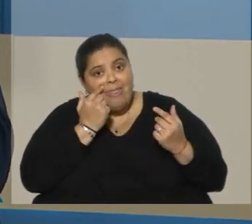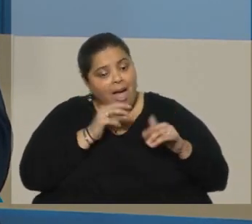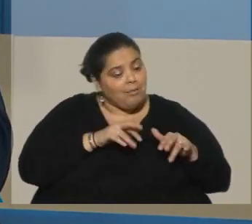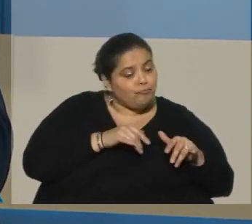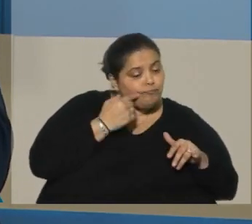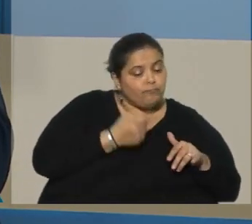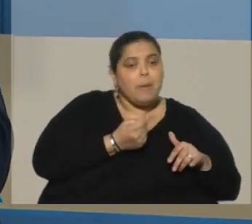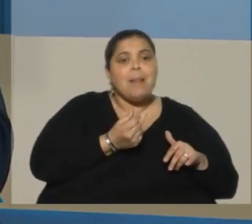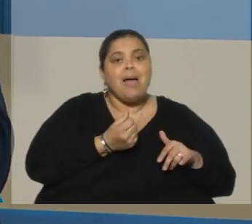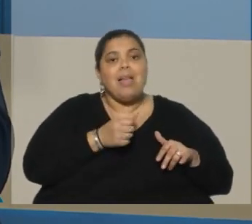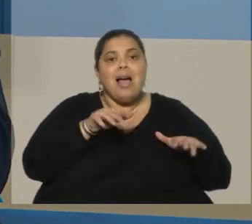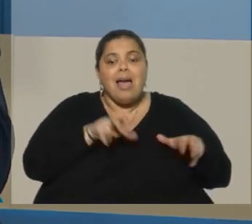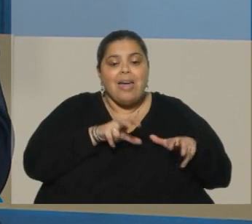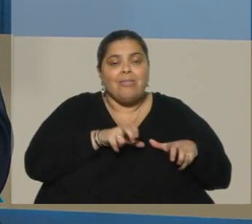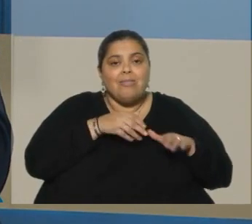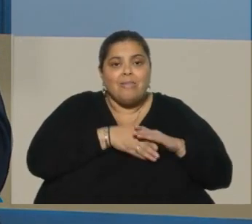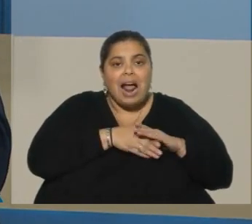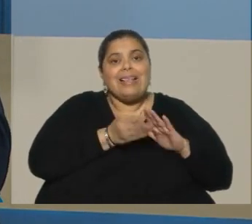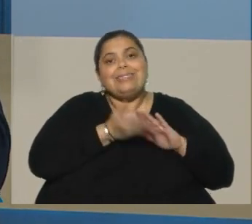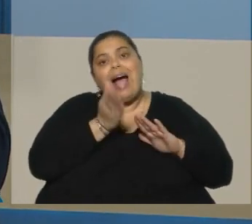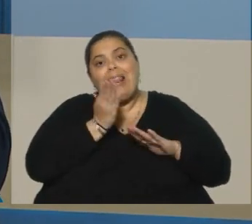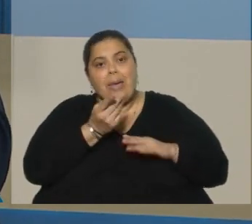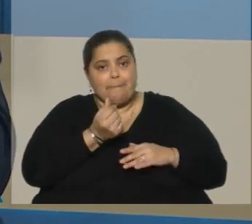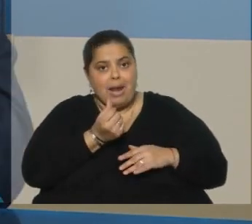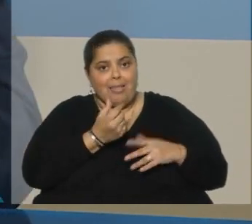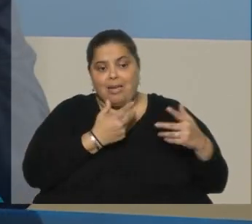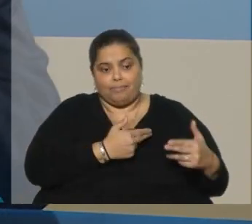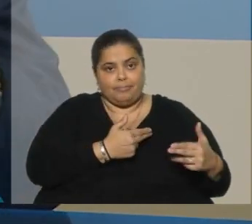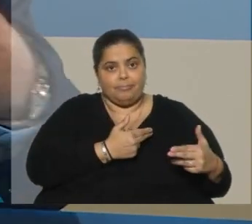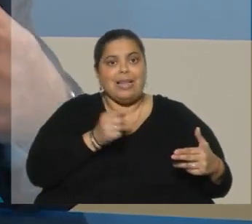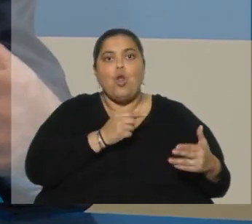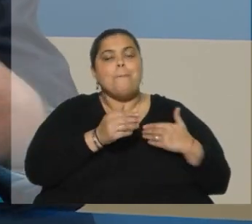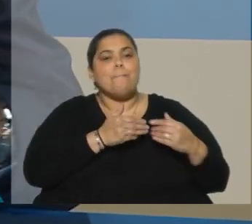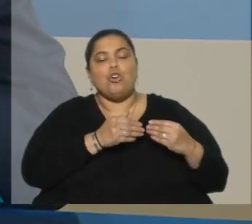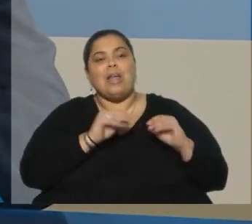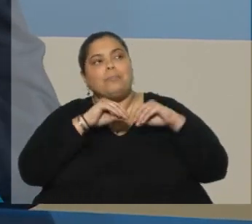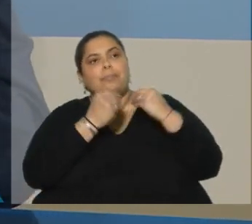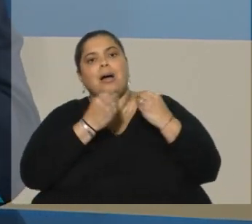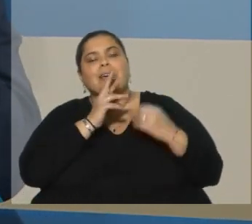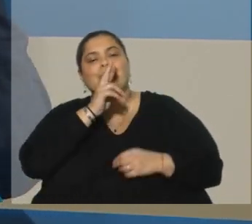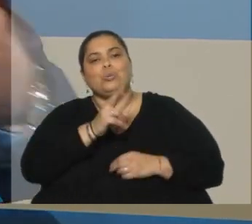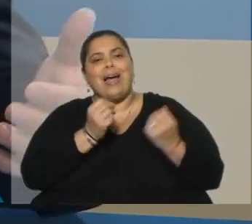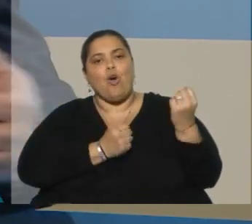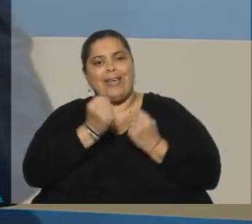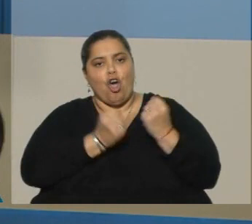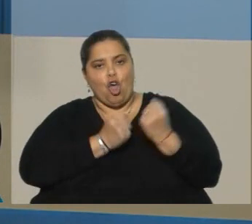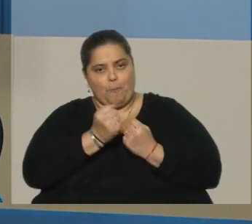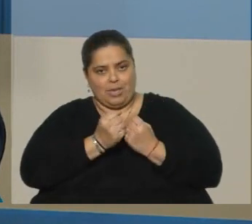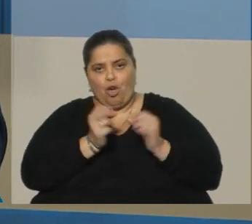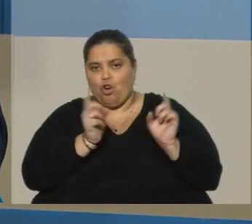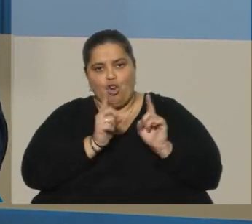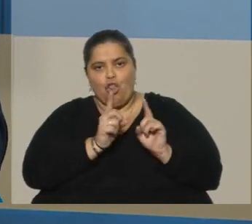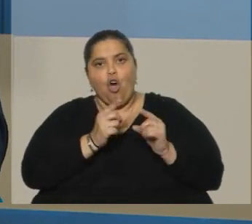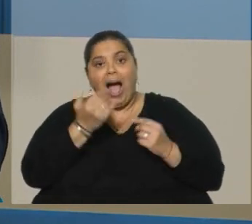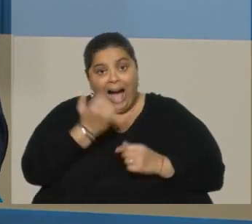los ingresos y los egresos en el corto plazo. No es tan relevante el resultado económico que sale de los estados contables, sino